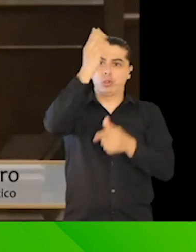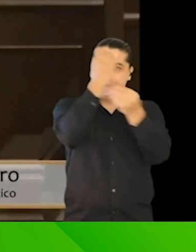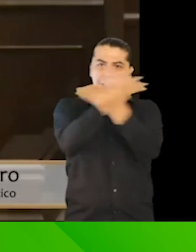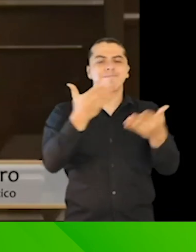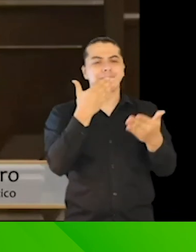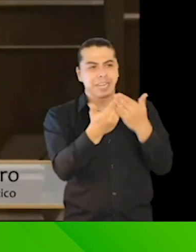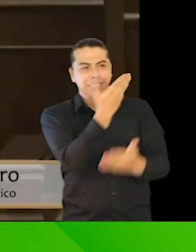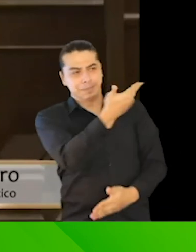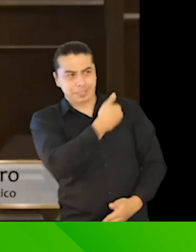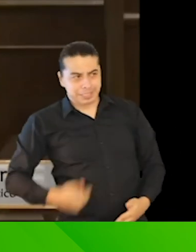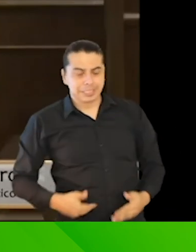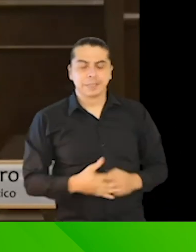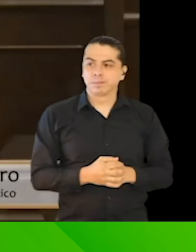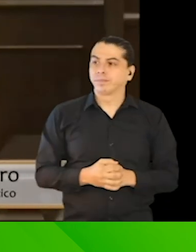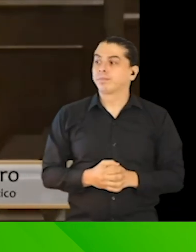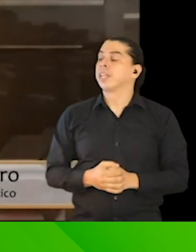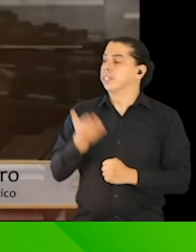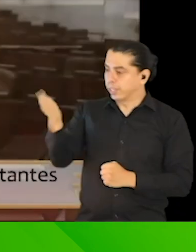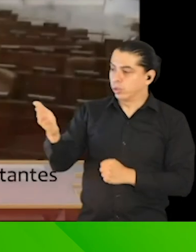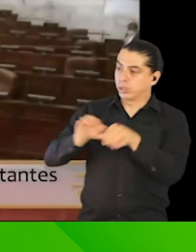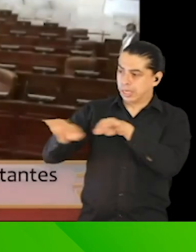instituciones del Estado. Que Dios los bendiga. Muchas gracias, presidente.